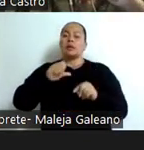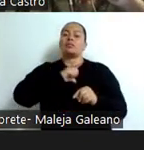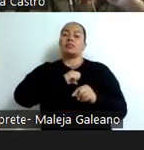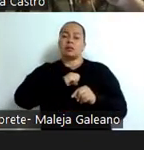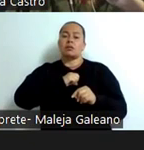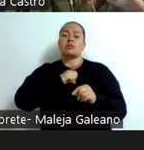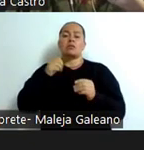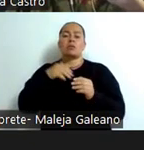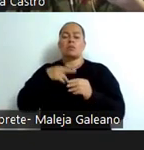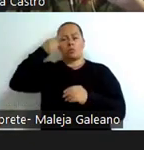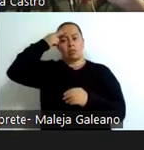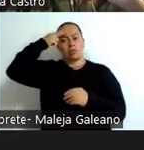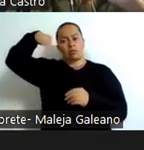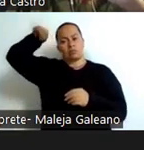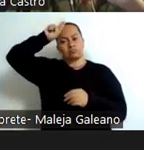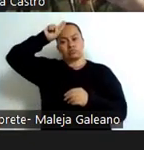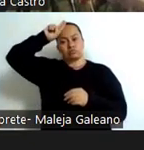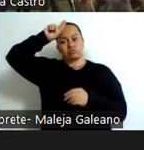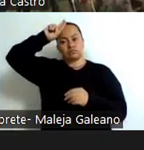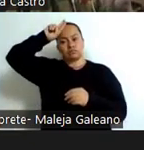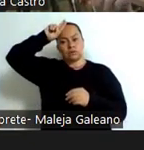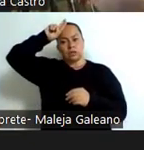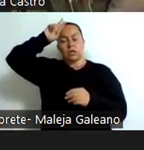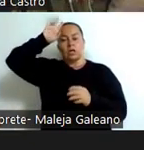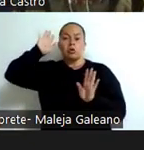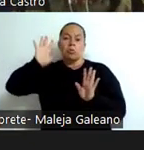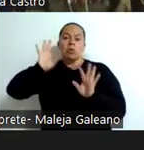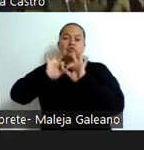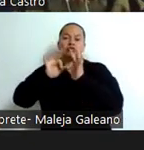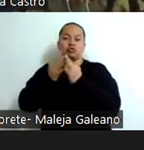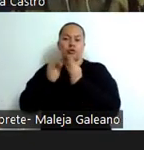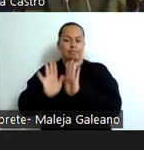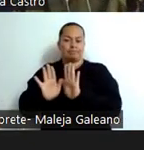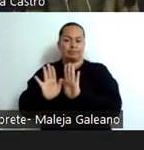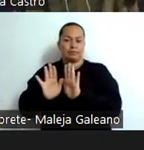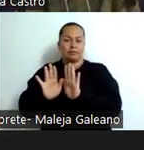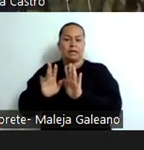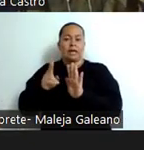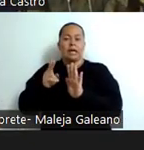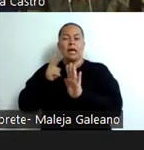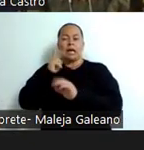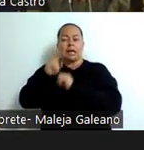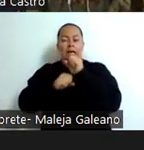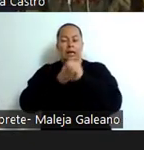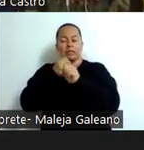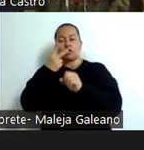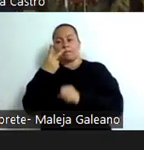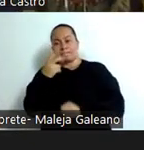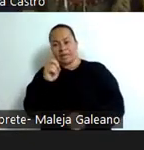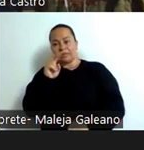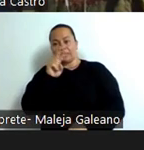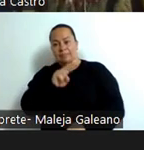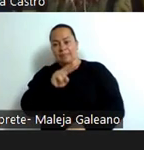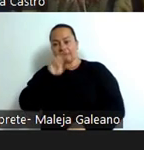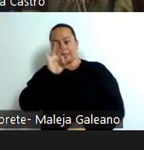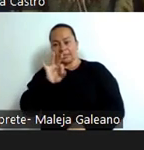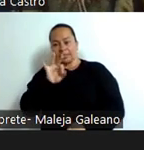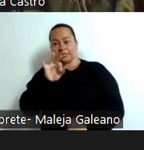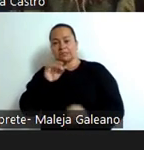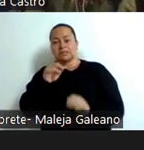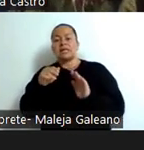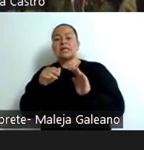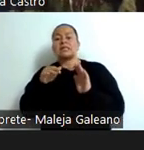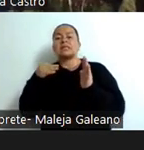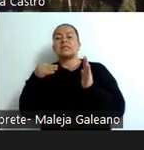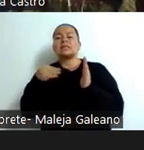interpretación abstracta de la familia en el 202 23 en la sentencia 136 la